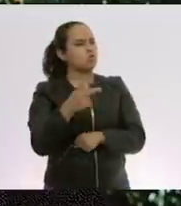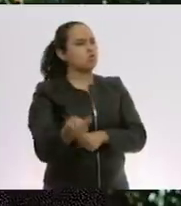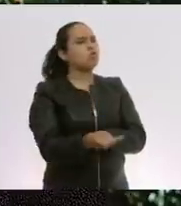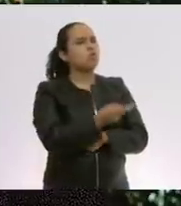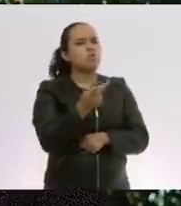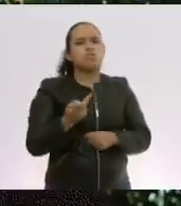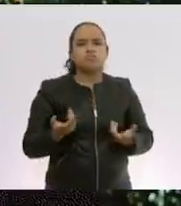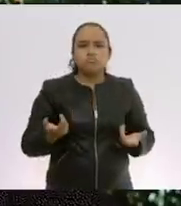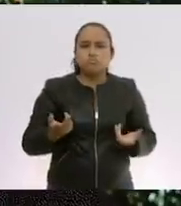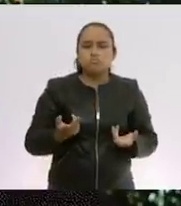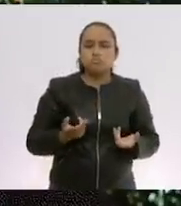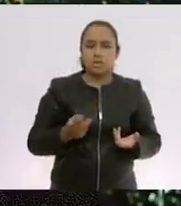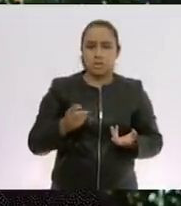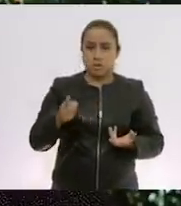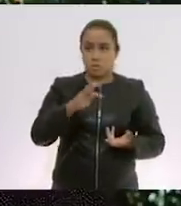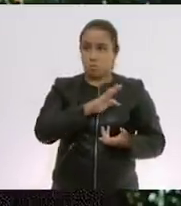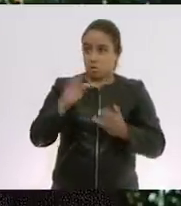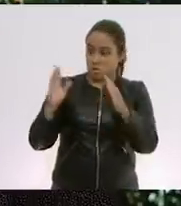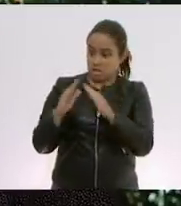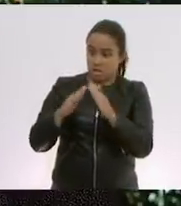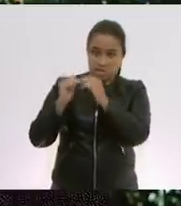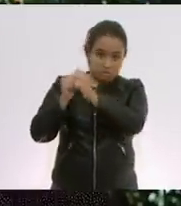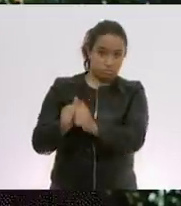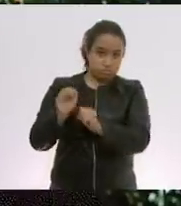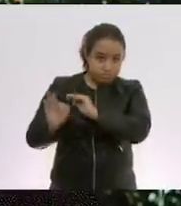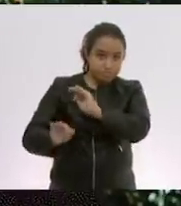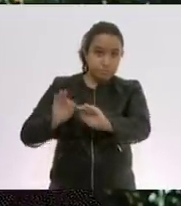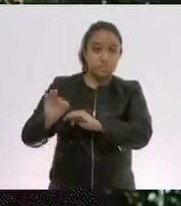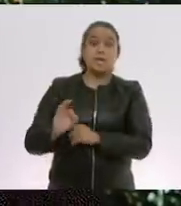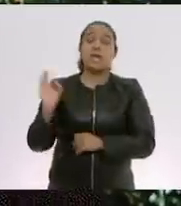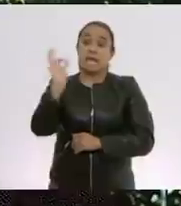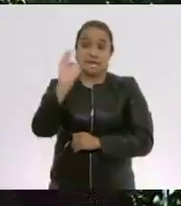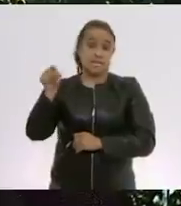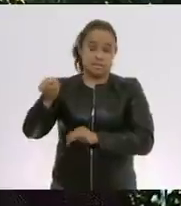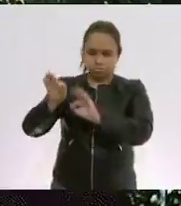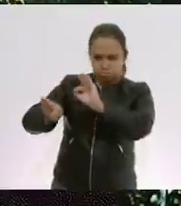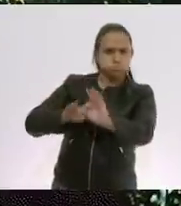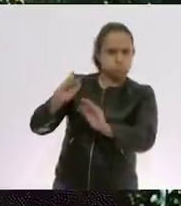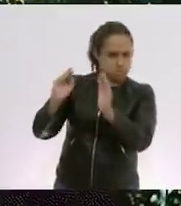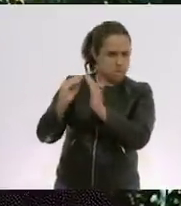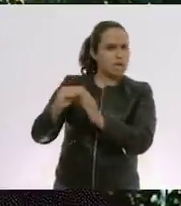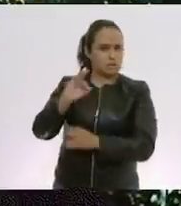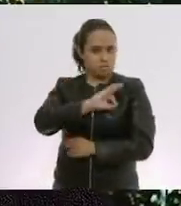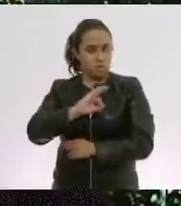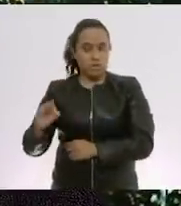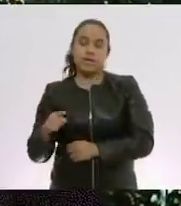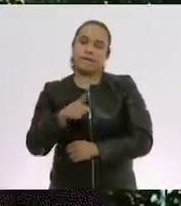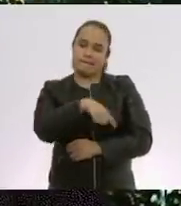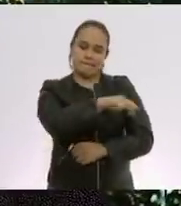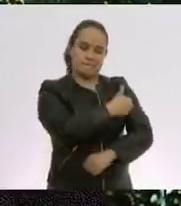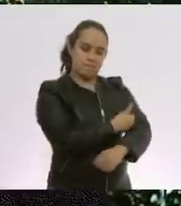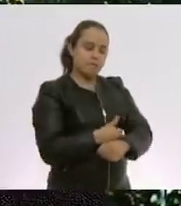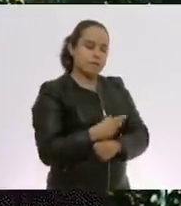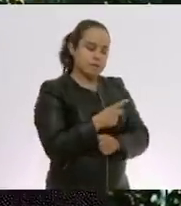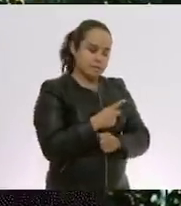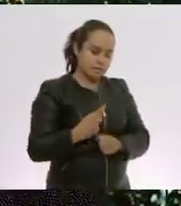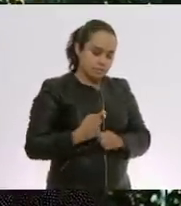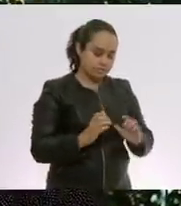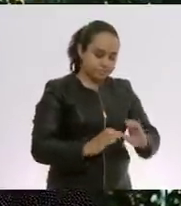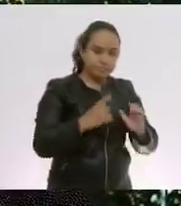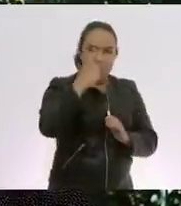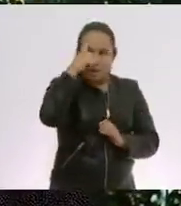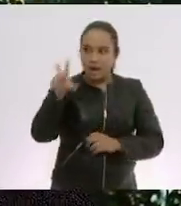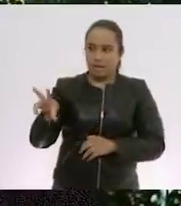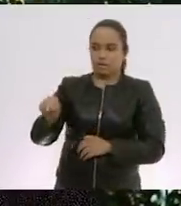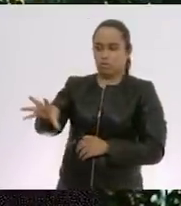saber si se puede tratar en casa. Si el enfermo se puede tratar en casa, el resto de la familia debe tomar medidas para evitar contagiarse.